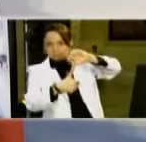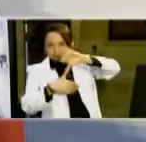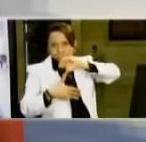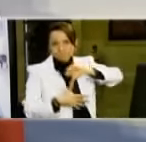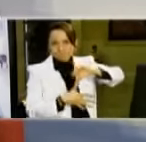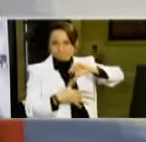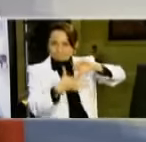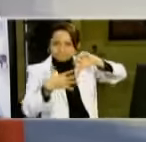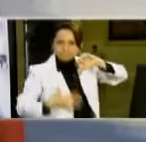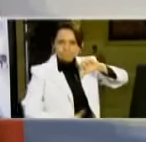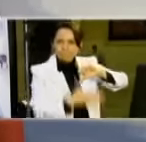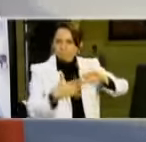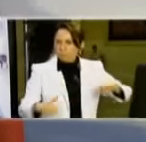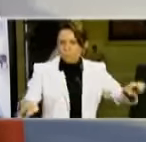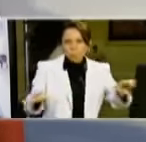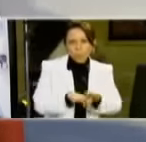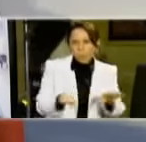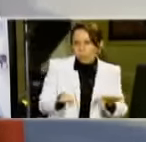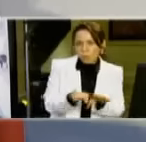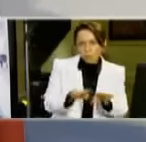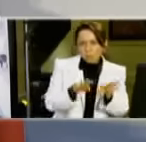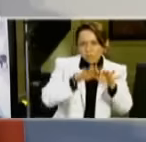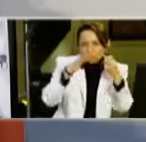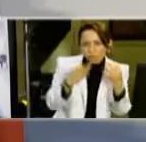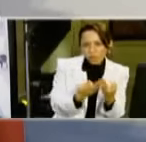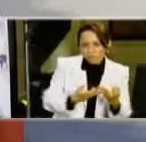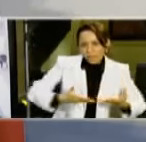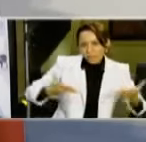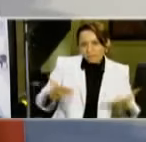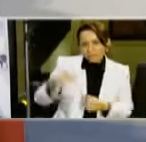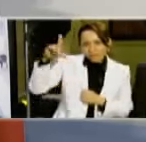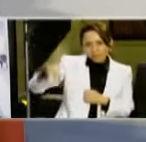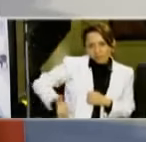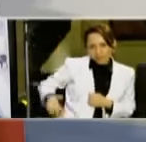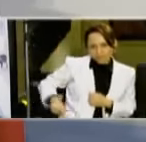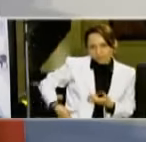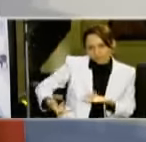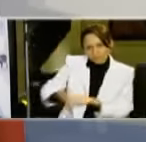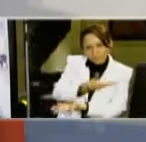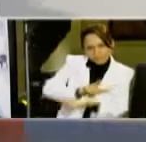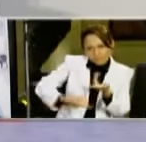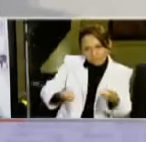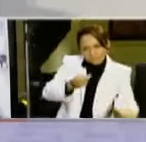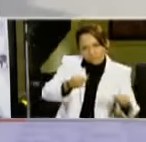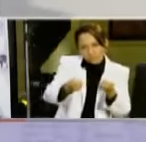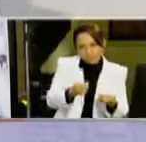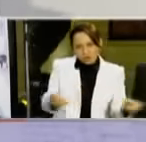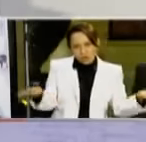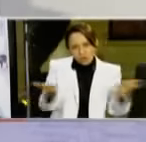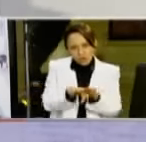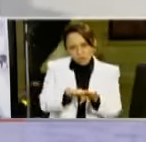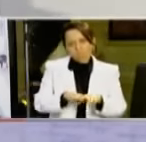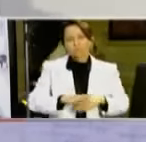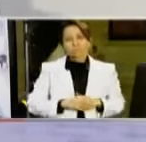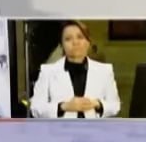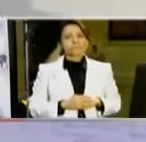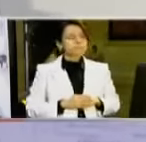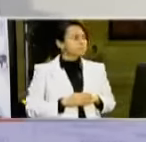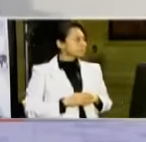complejo como el que vivimos hoy. Creo que esta es una gran iniciativa y estoy seguro que de ella surgirán muy importantes